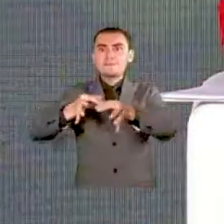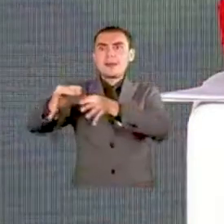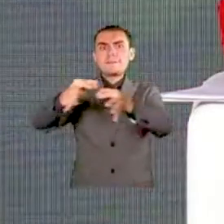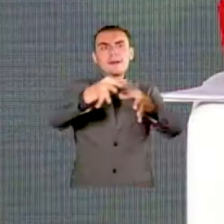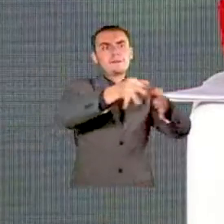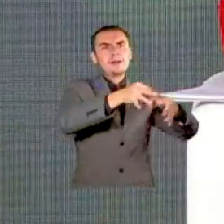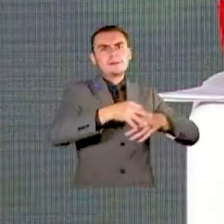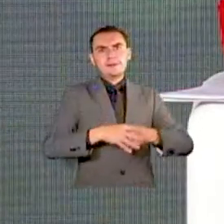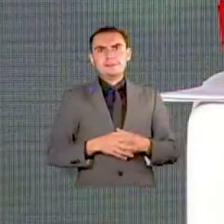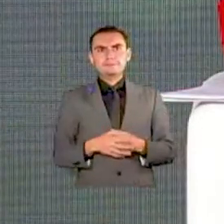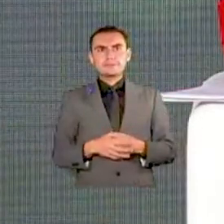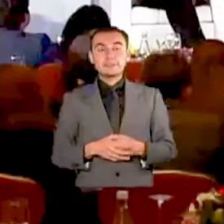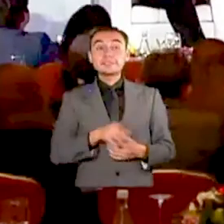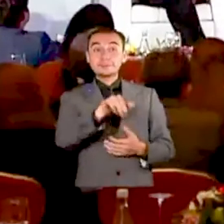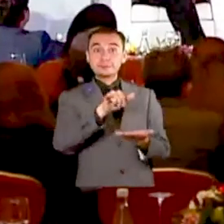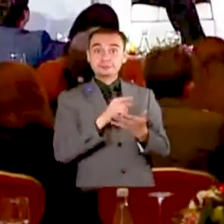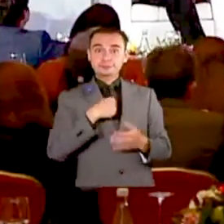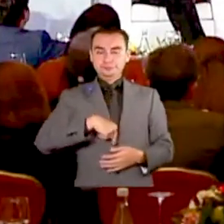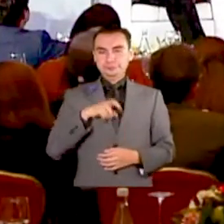sobre muchísimas